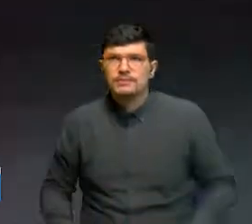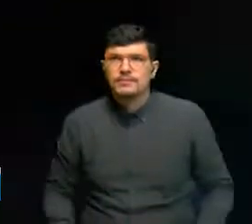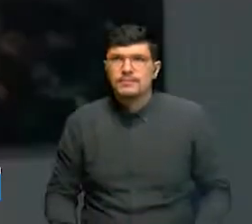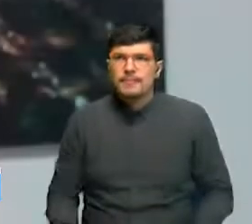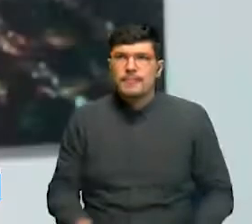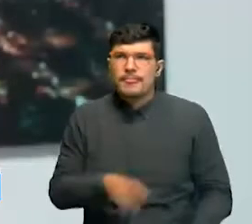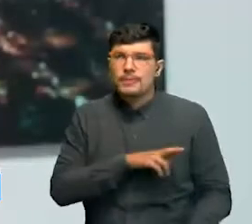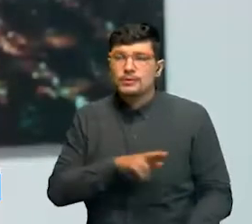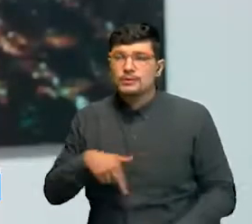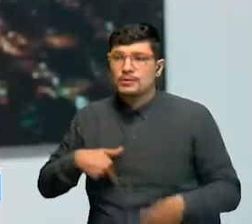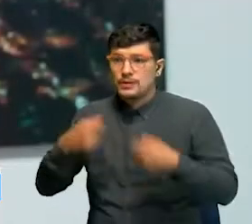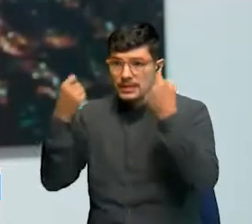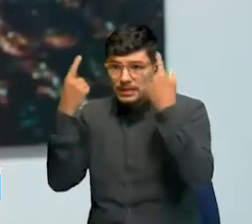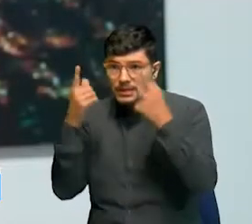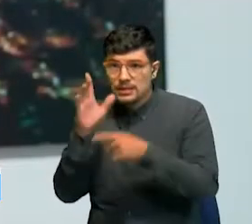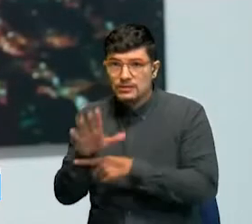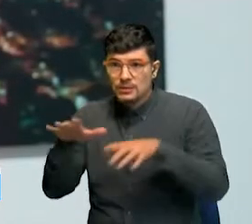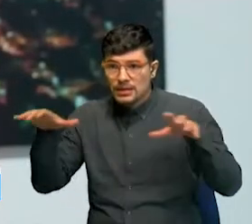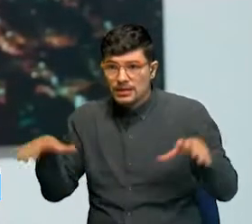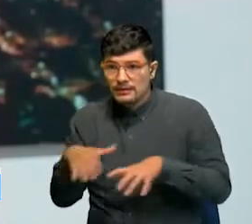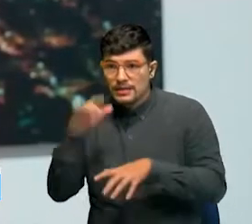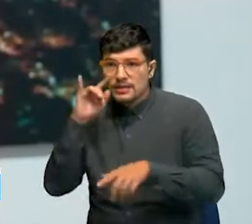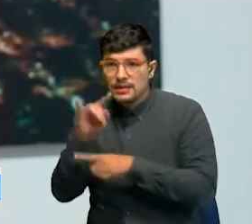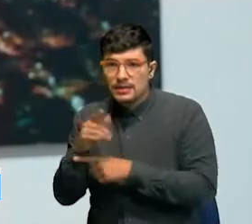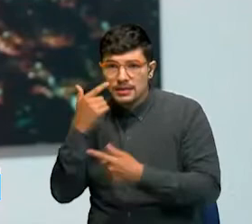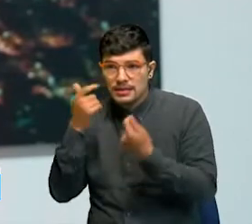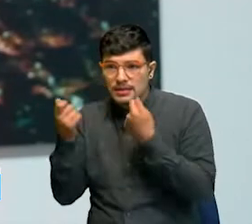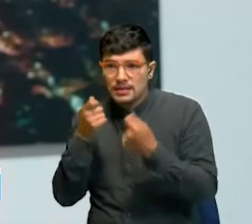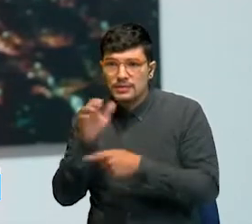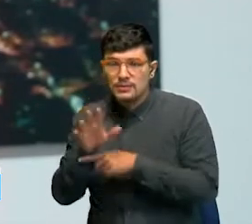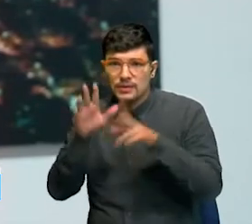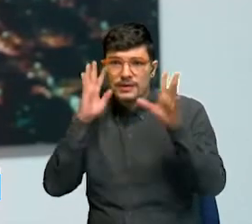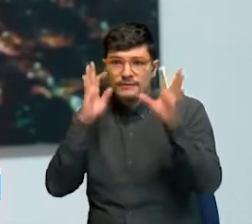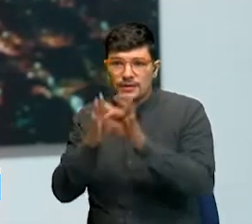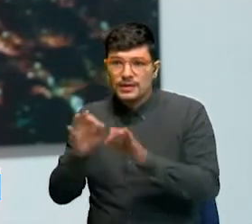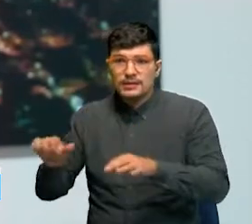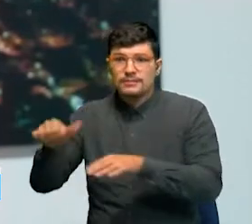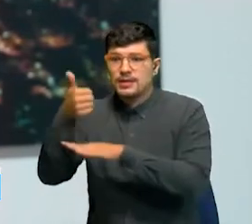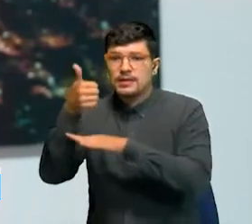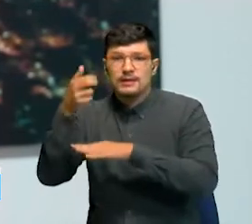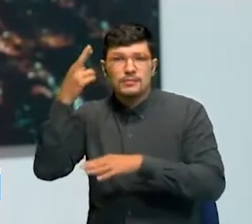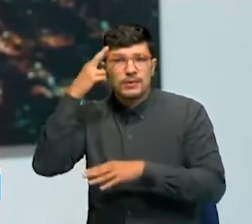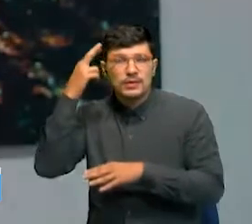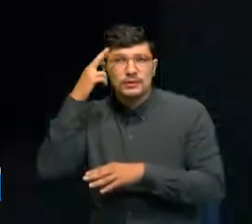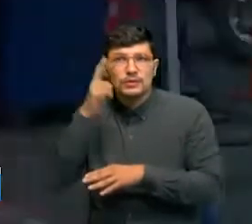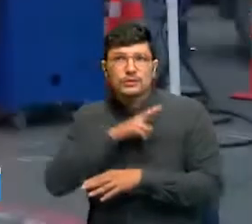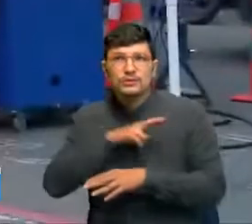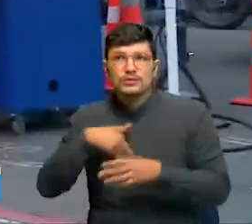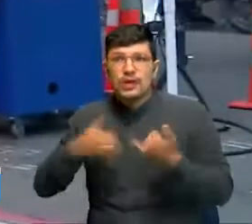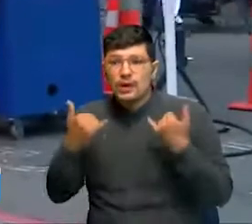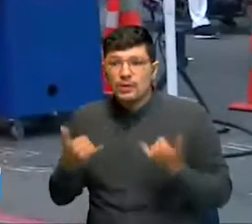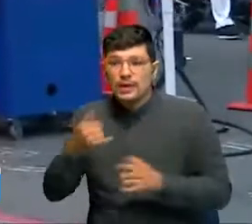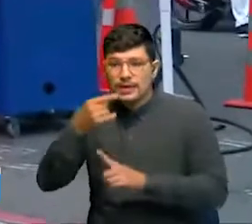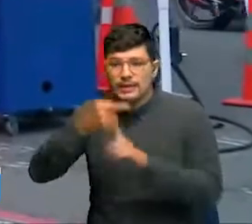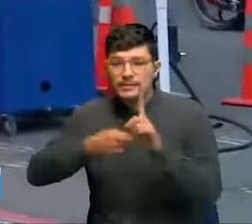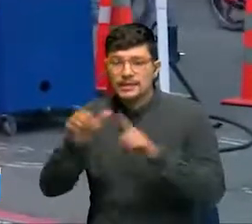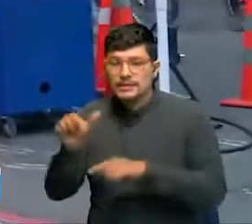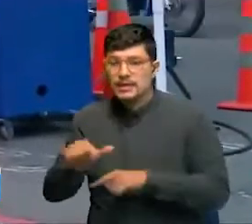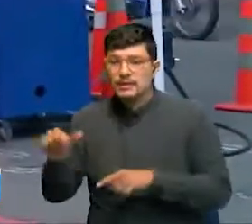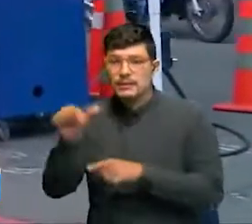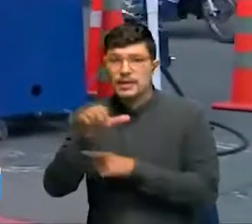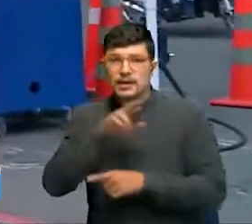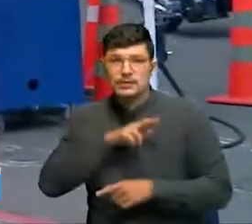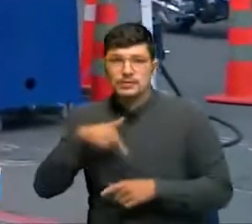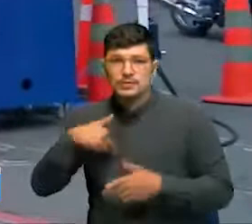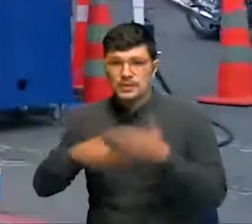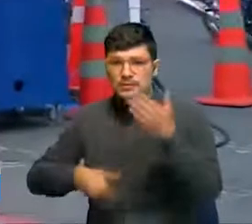Entendimos que la actividad de control de fuentes móviles era prioritaria y es por ello que en estos días de mes de agosto hemos iniciado